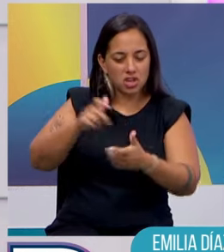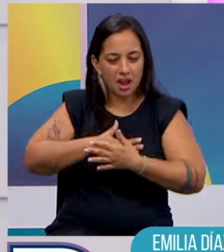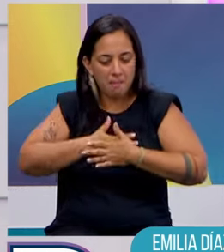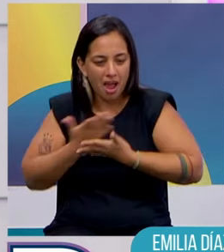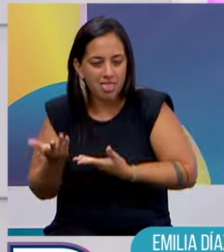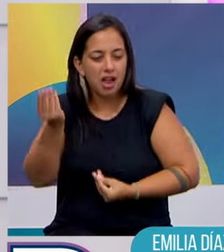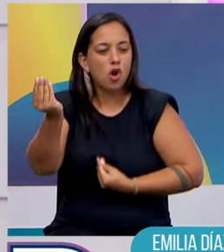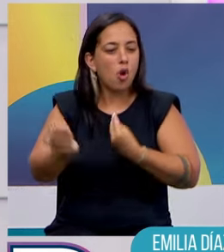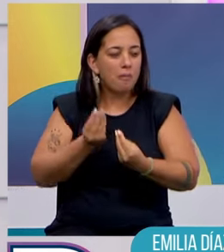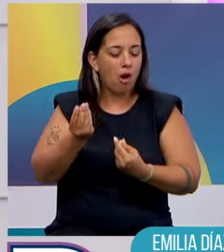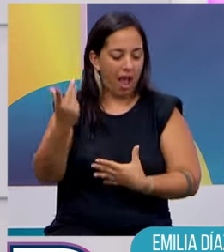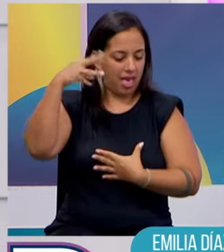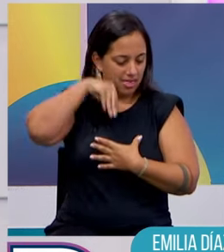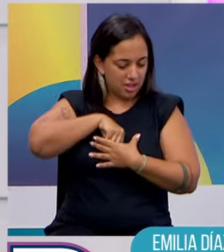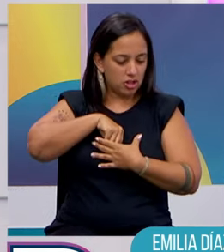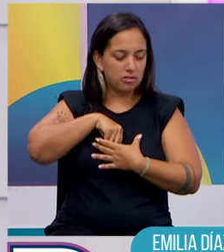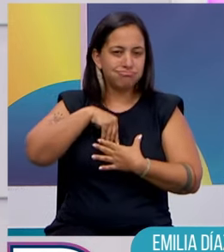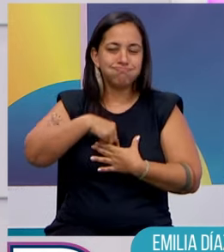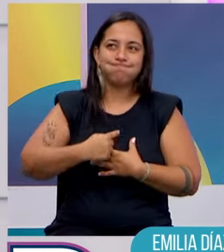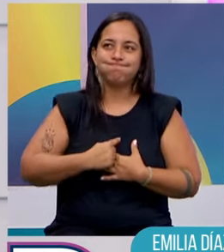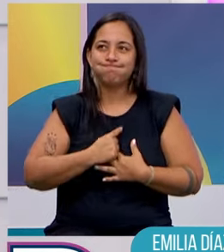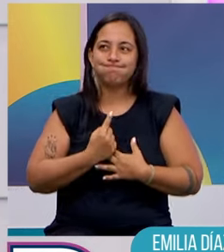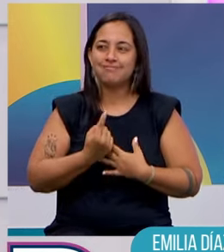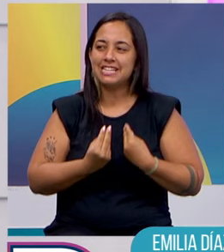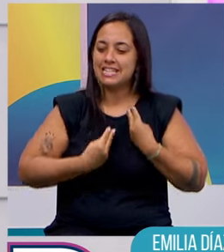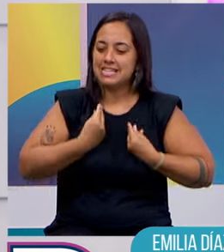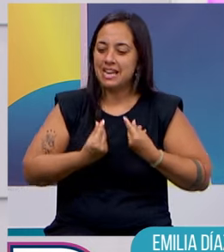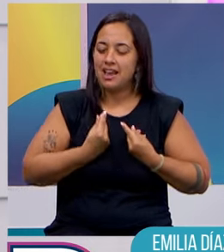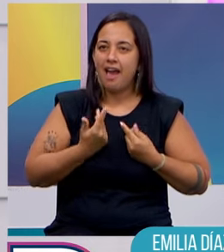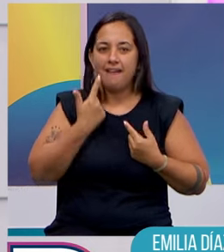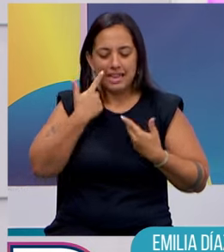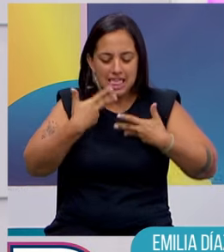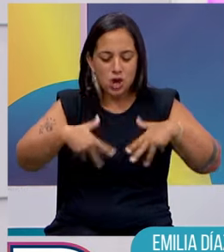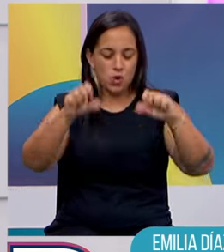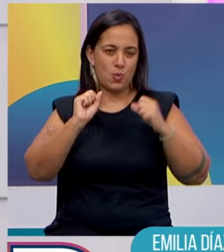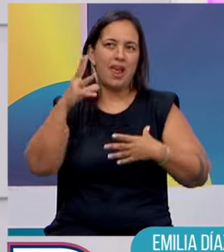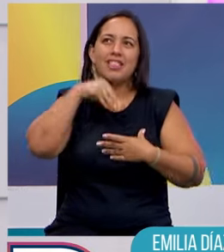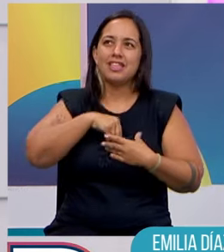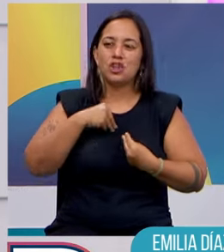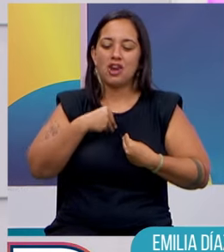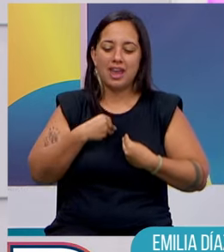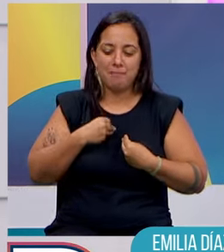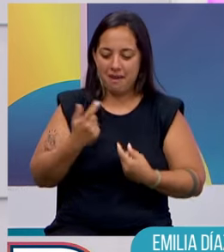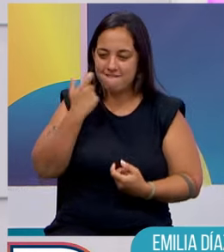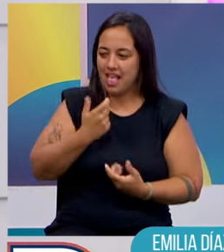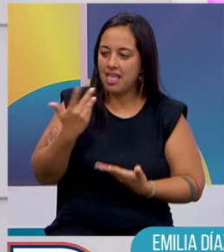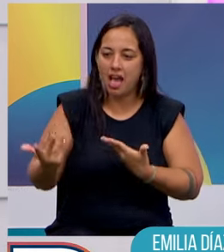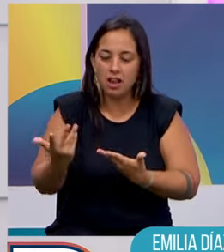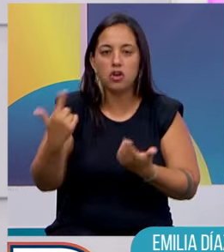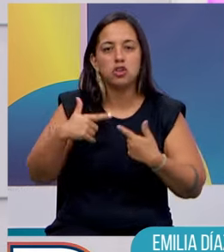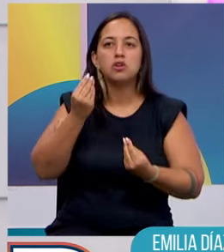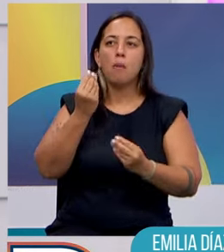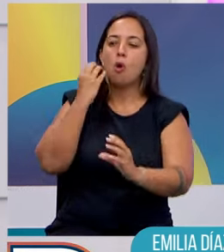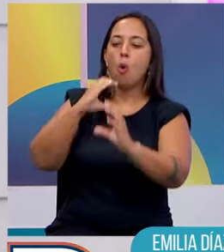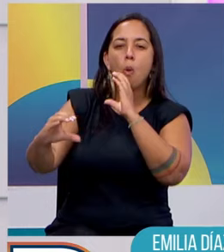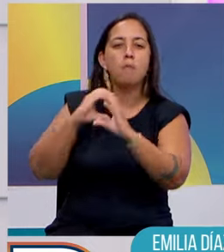alberga una semilla, claro, de información que tenemos que descubrir quienes quedamos. Y hay formas de comunicarse con esas personas que no